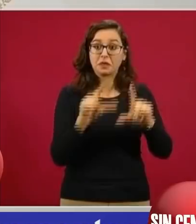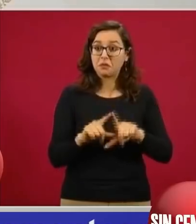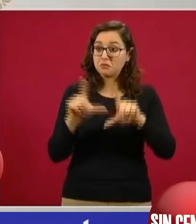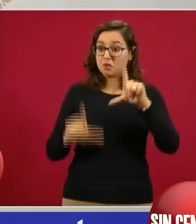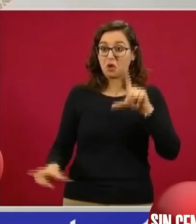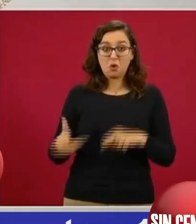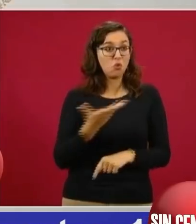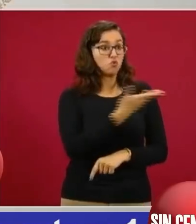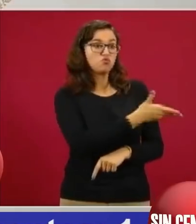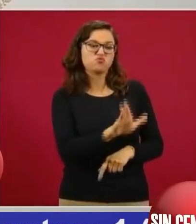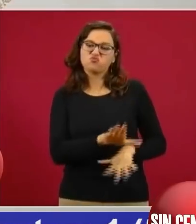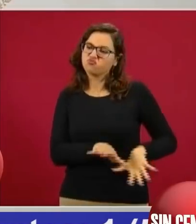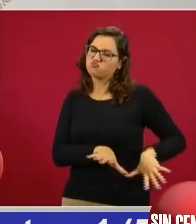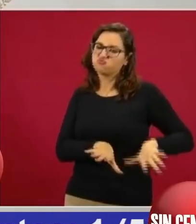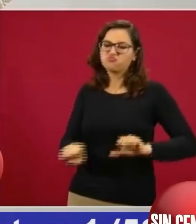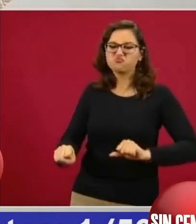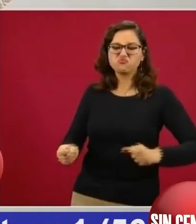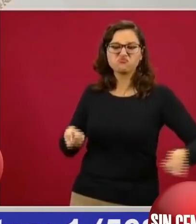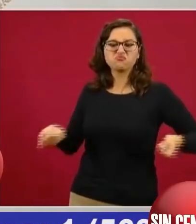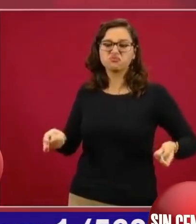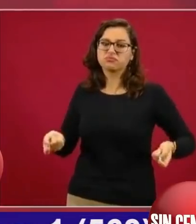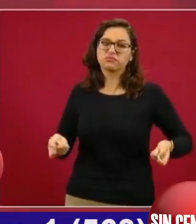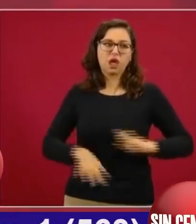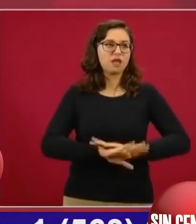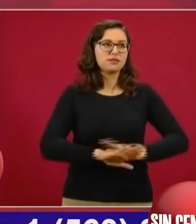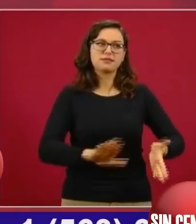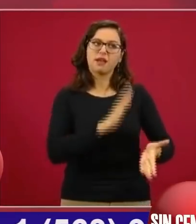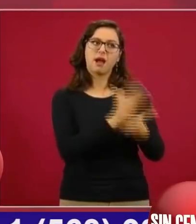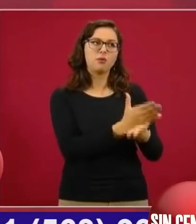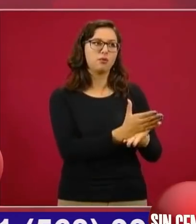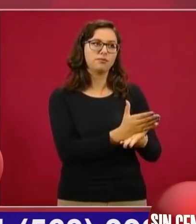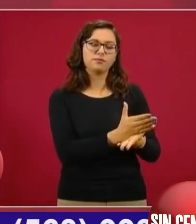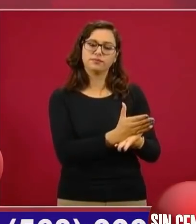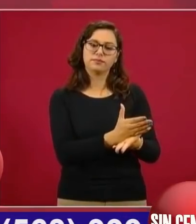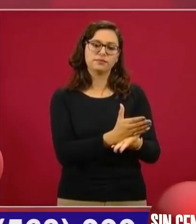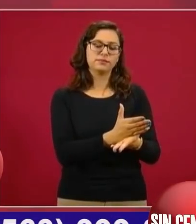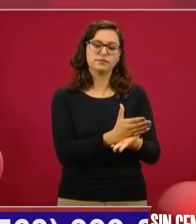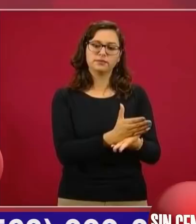conquista, eso ya se terminó.